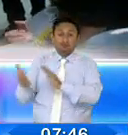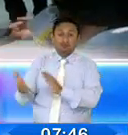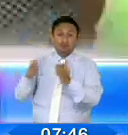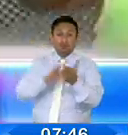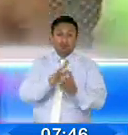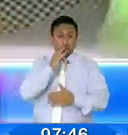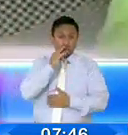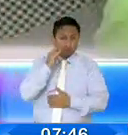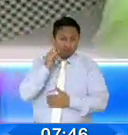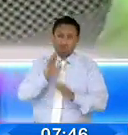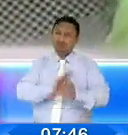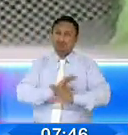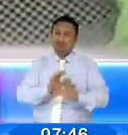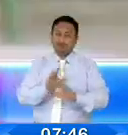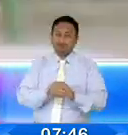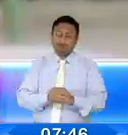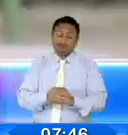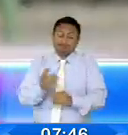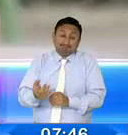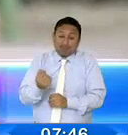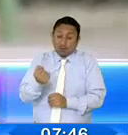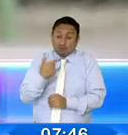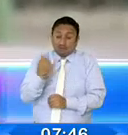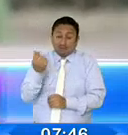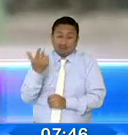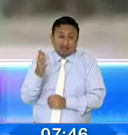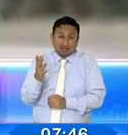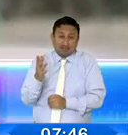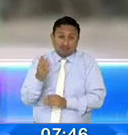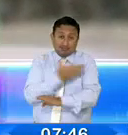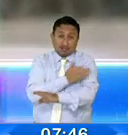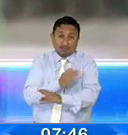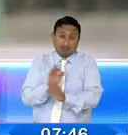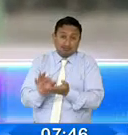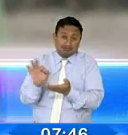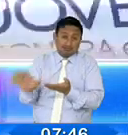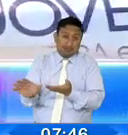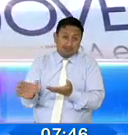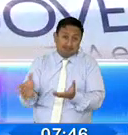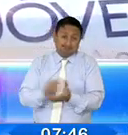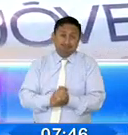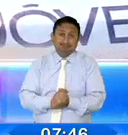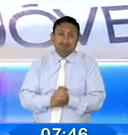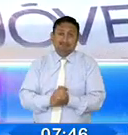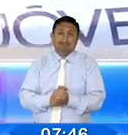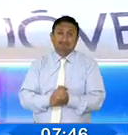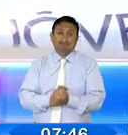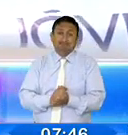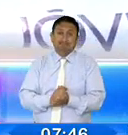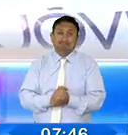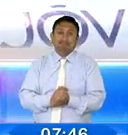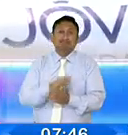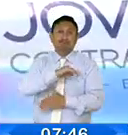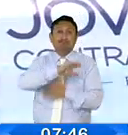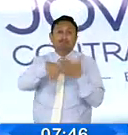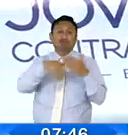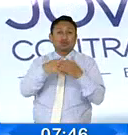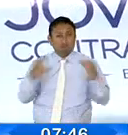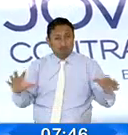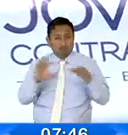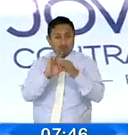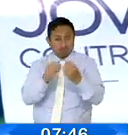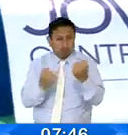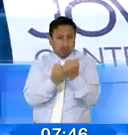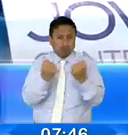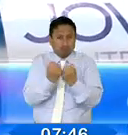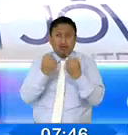sus tratamientos por falta de medicinas y recursos económicos. Lo que representa unirnos todos, en nuestras manos, alzar la voz y